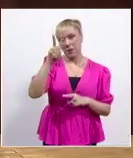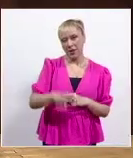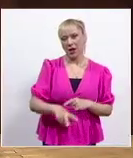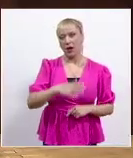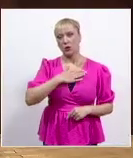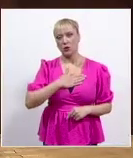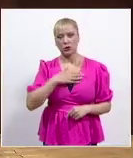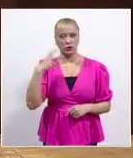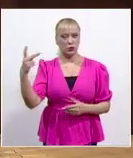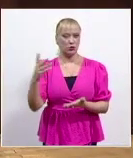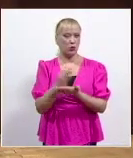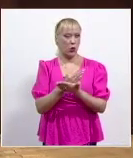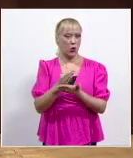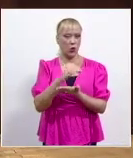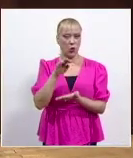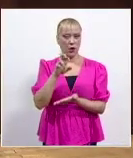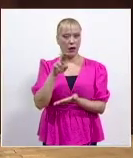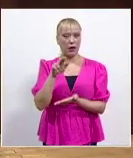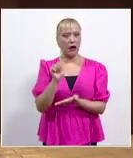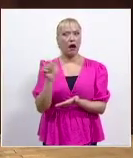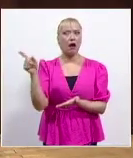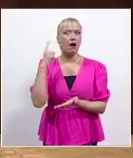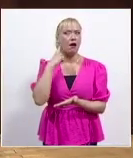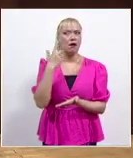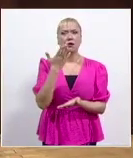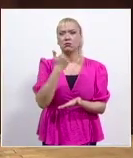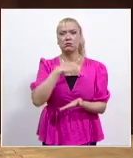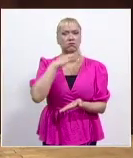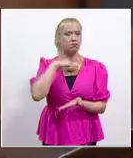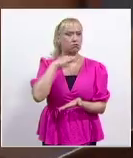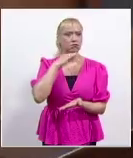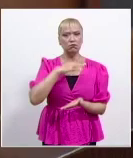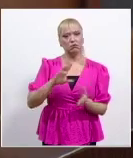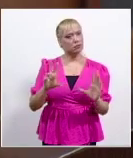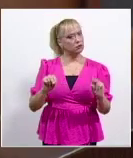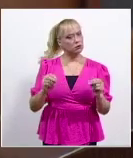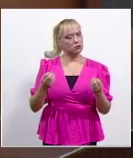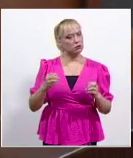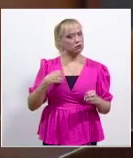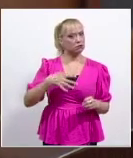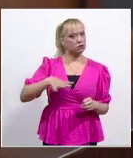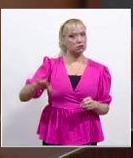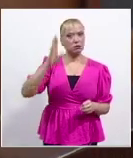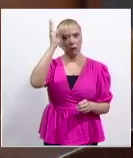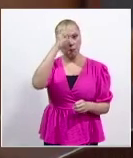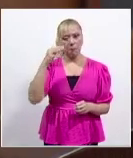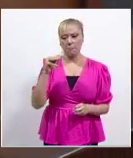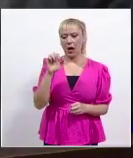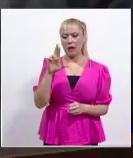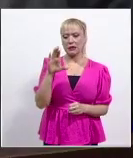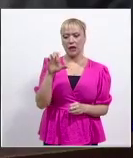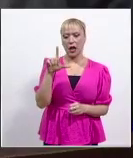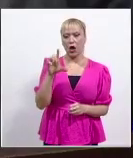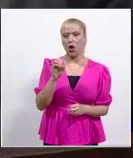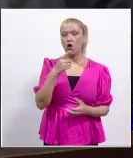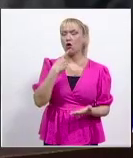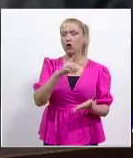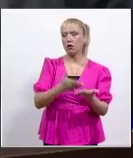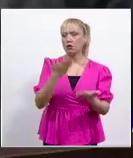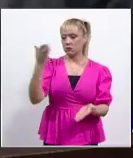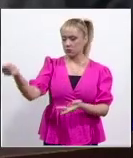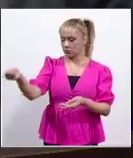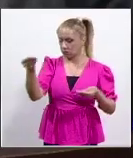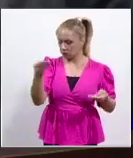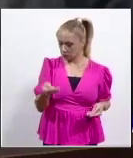no incurrió en omisión al retrasar unos días la admisión de la demanda que promovió Marcelo Ebrard Casaubon con el fin de solicitar